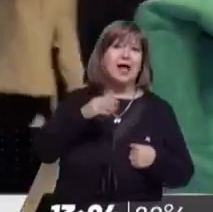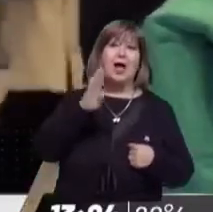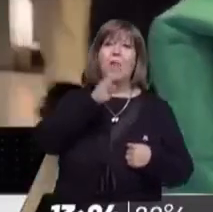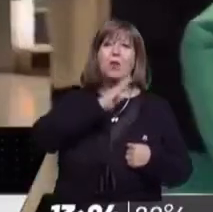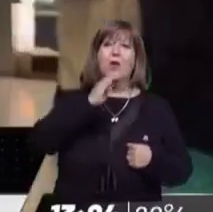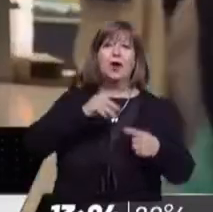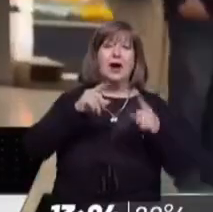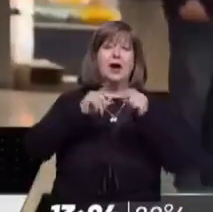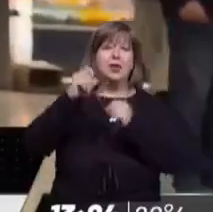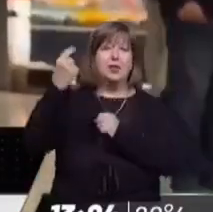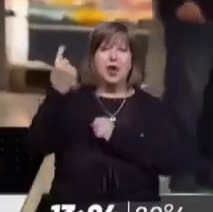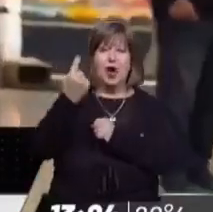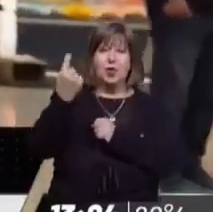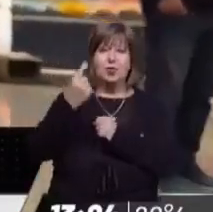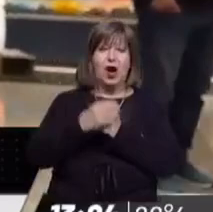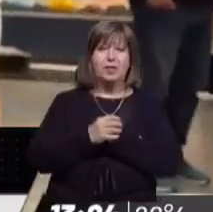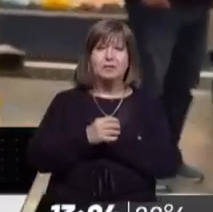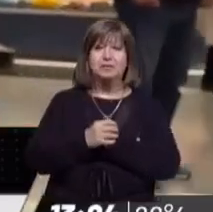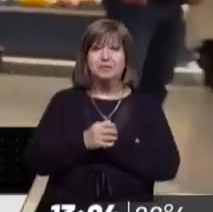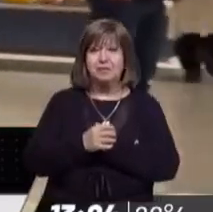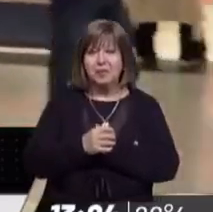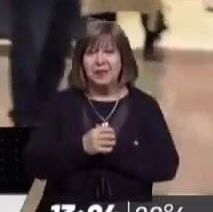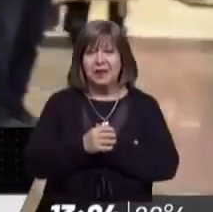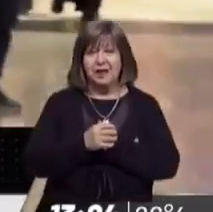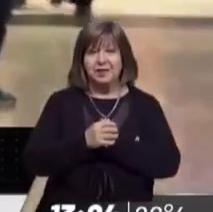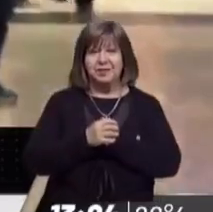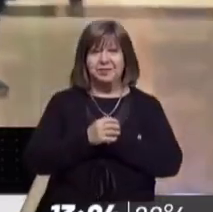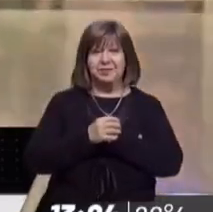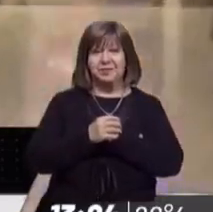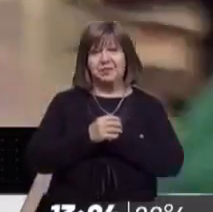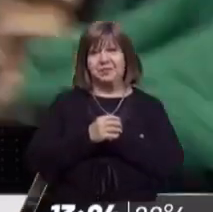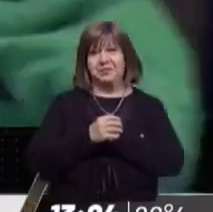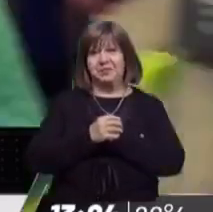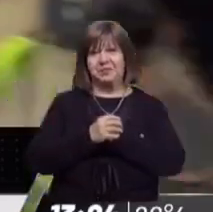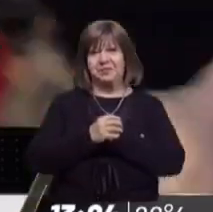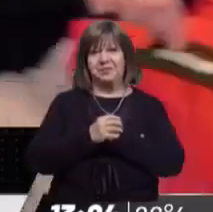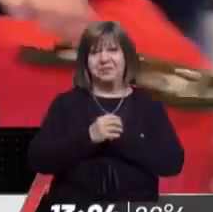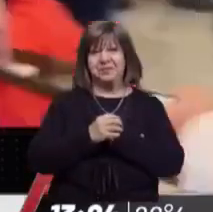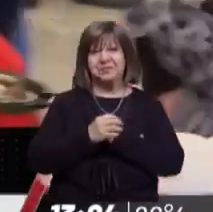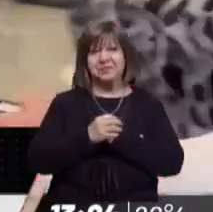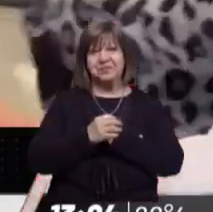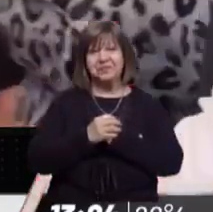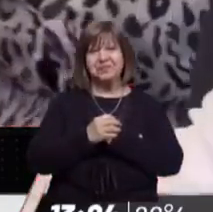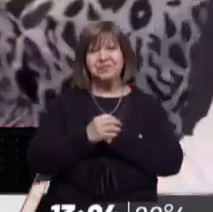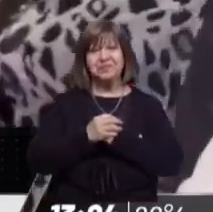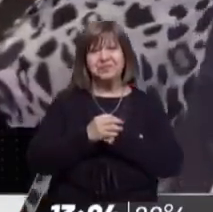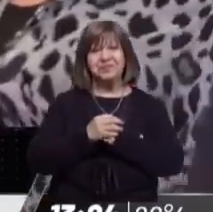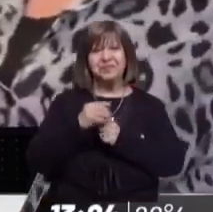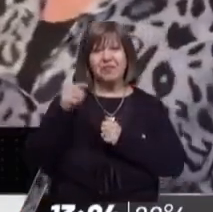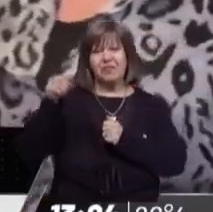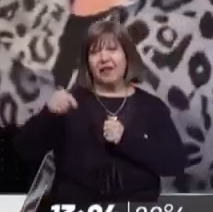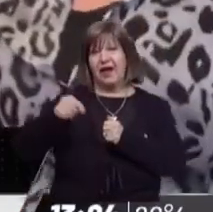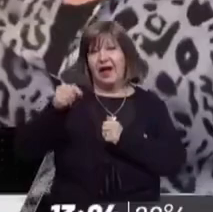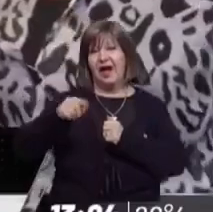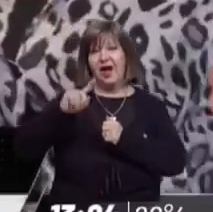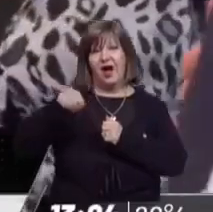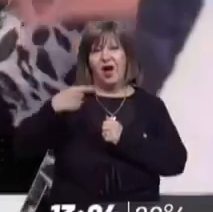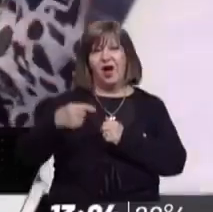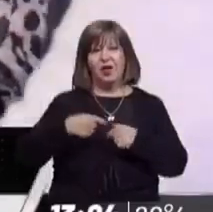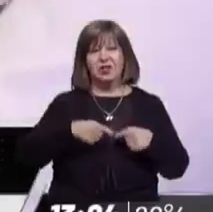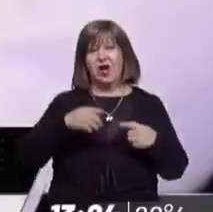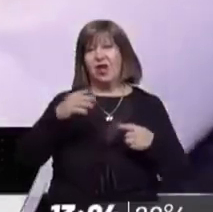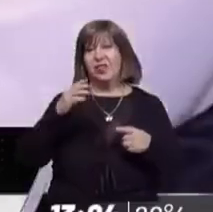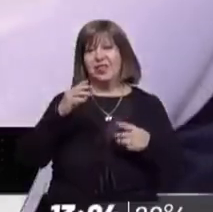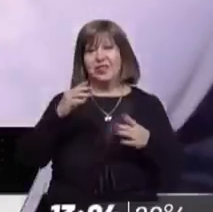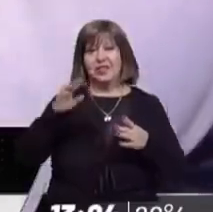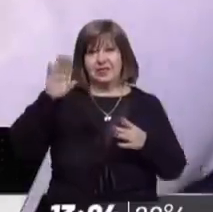uno? O son argentinos y viven en Inglaterra. Acá hay un pariente argentino, obviamente. acá hay otro con una remera. Venga,